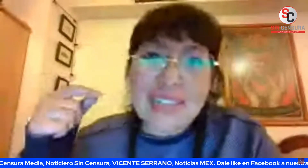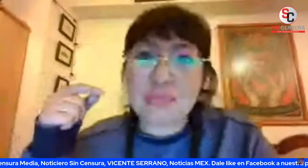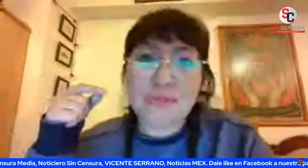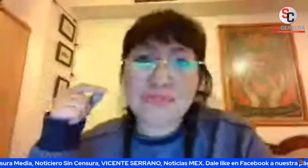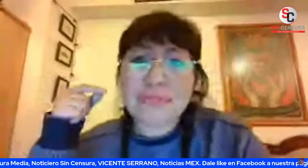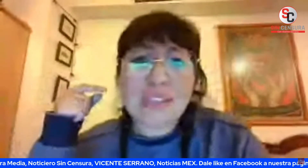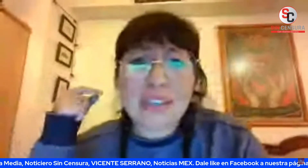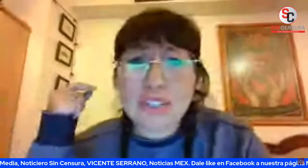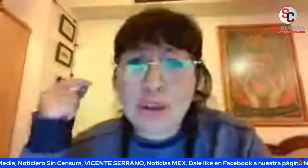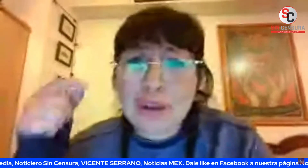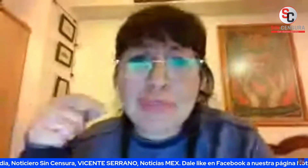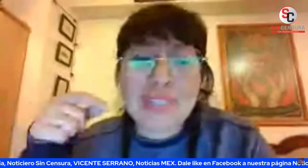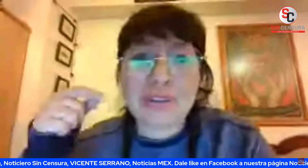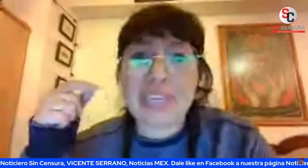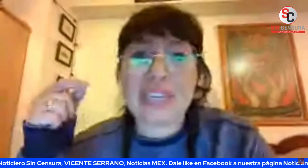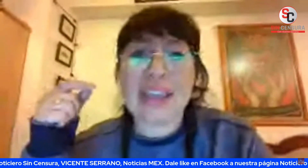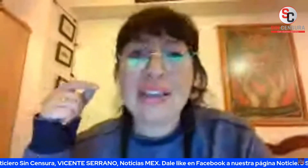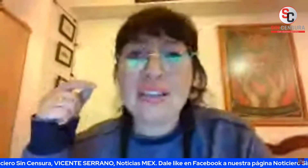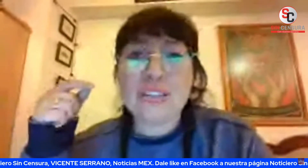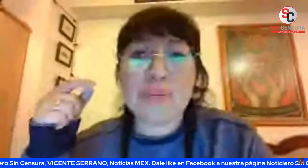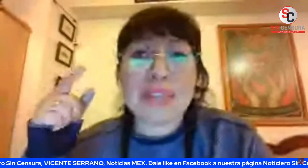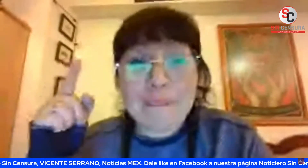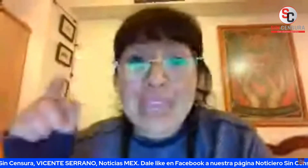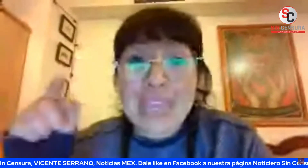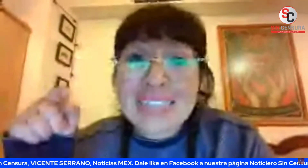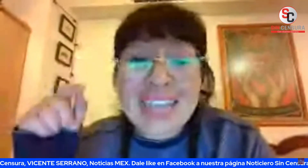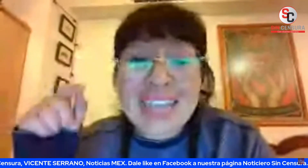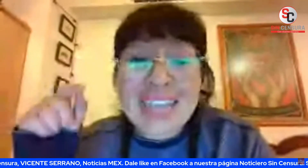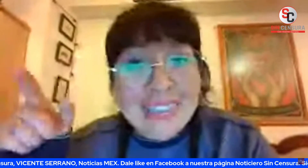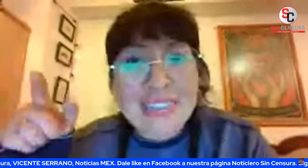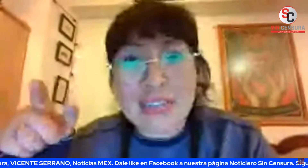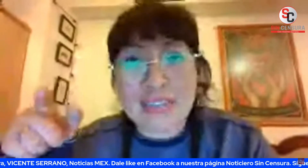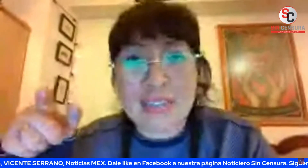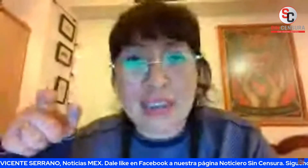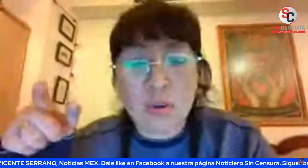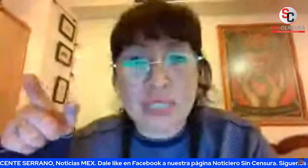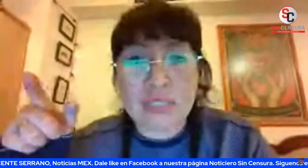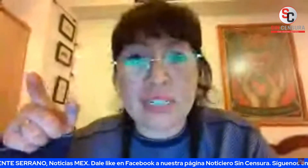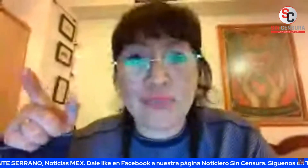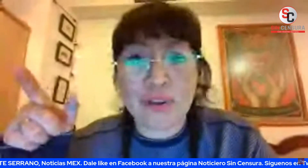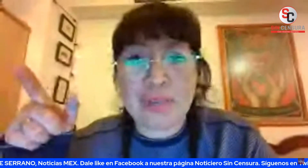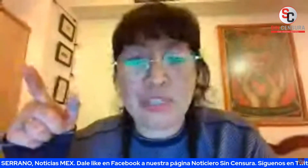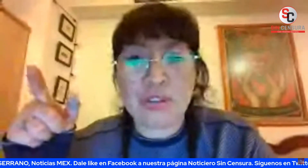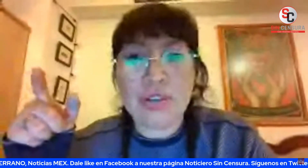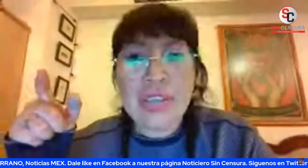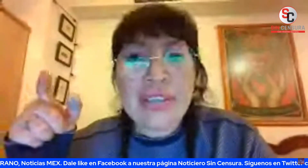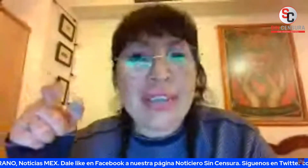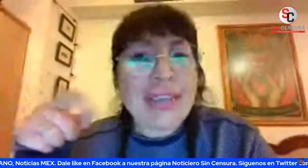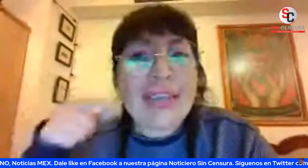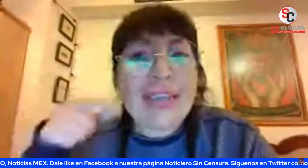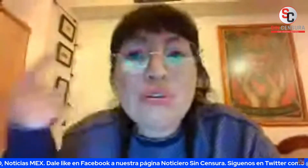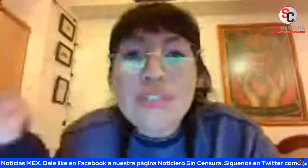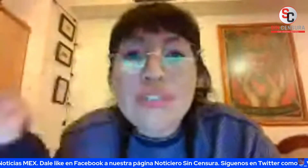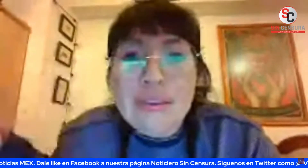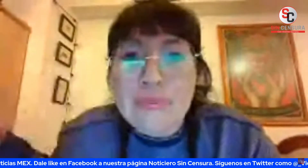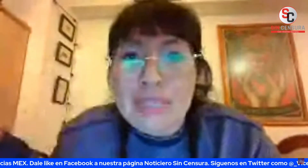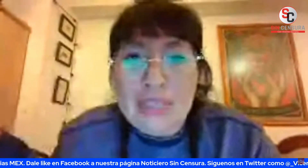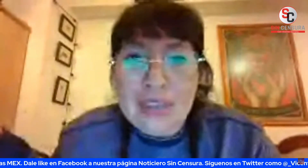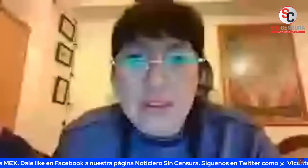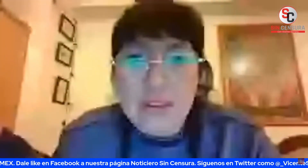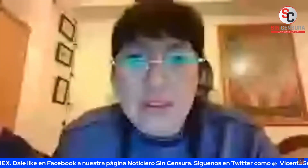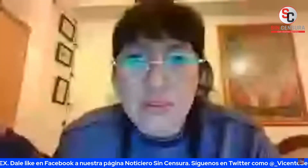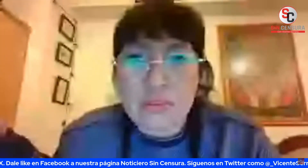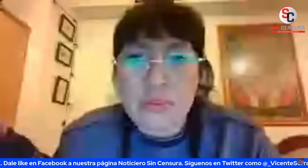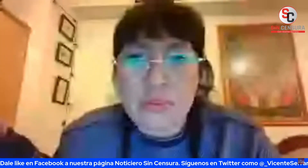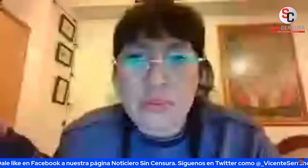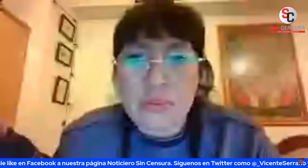misoginia, sobre también las carencias de la cuarta transformación, que eso no se debatía en ningún otro momento. Entonces, yo